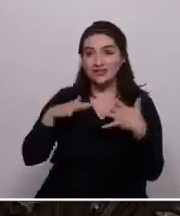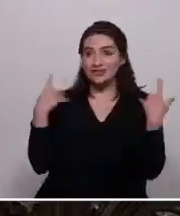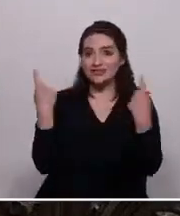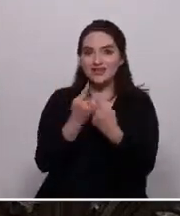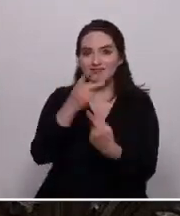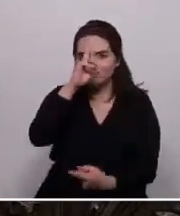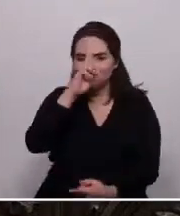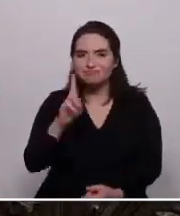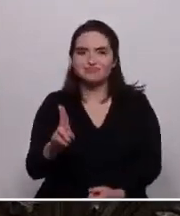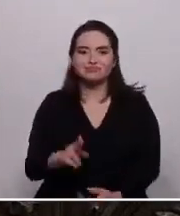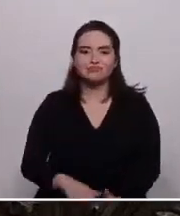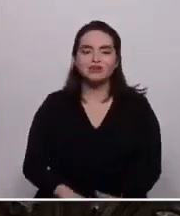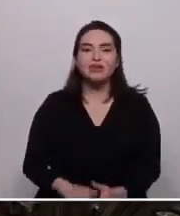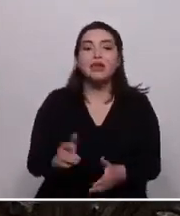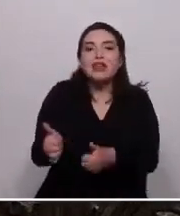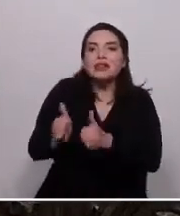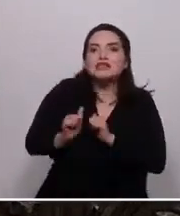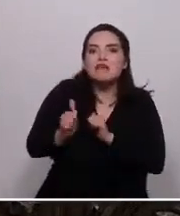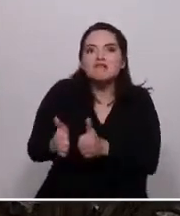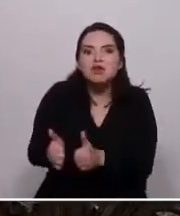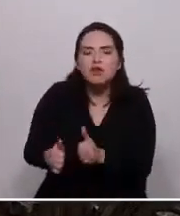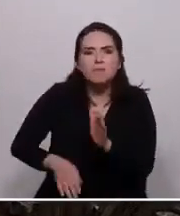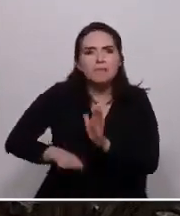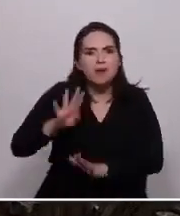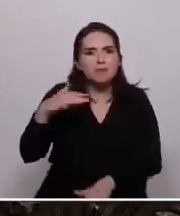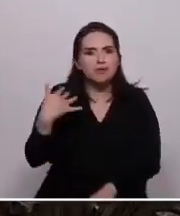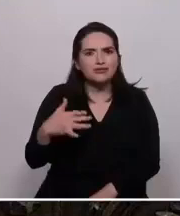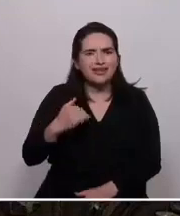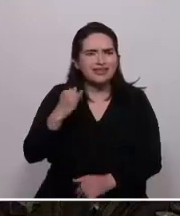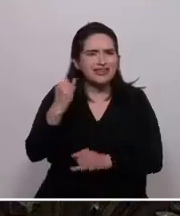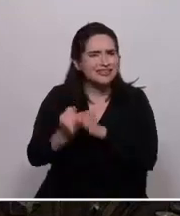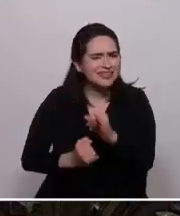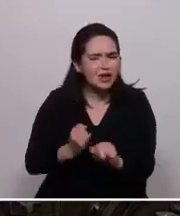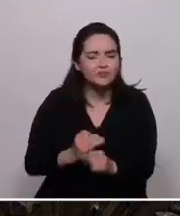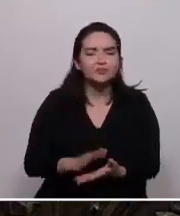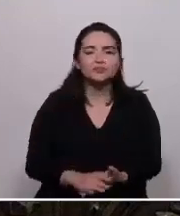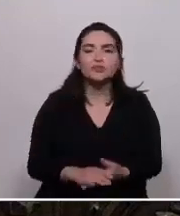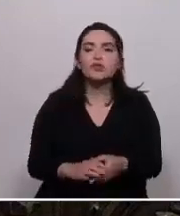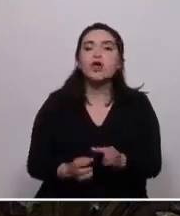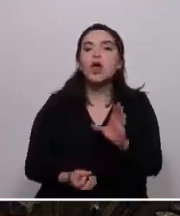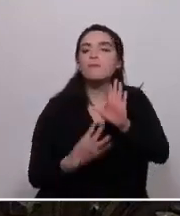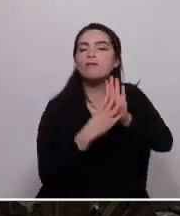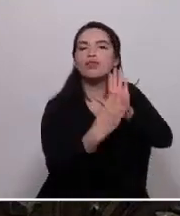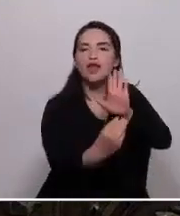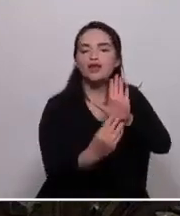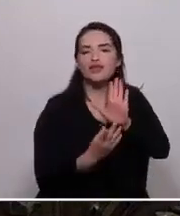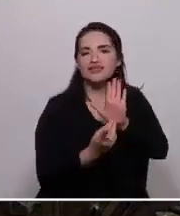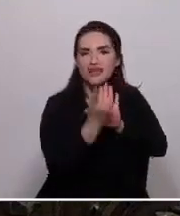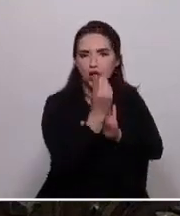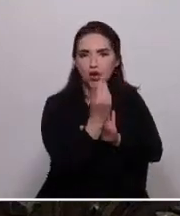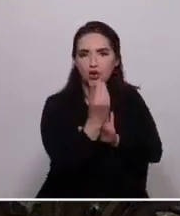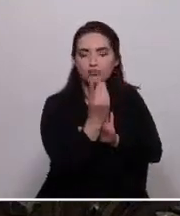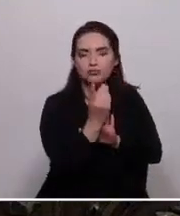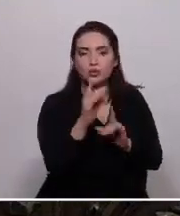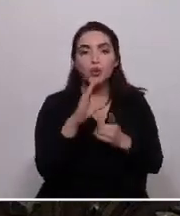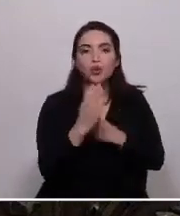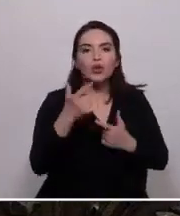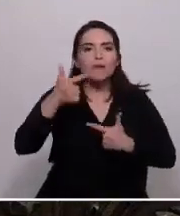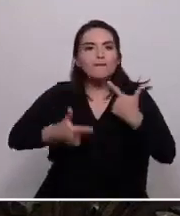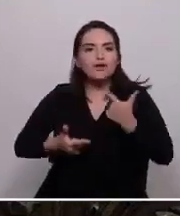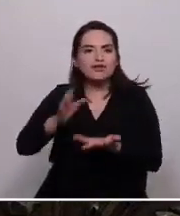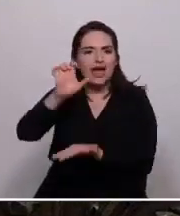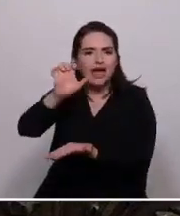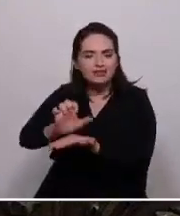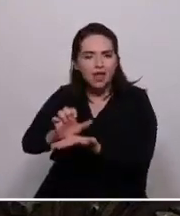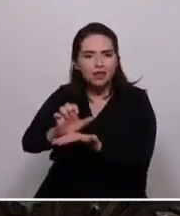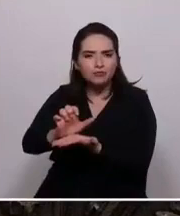global que ha enfrentado a la humanidad en siglos, reconfigurando un modelo de desarrollo en nuestras instituciones y nuestra cultura política. Un Estado que aboga por